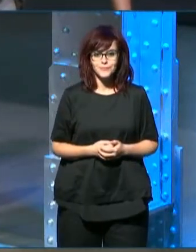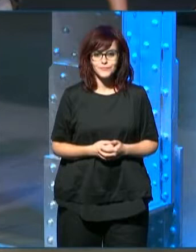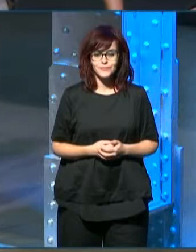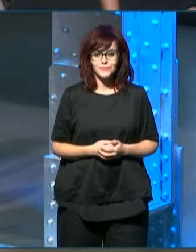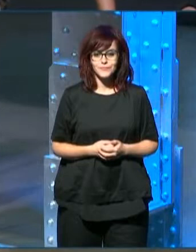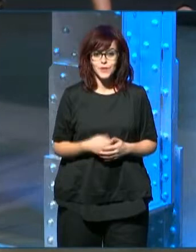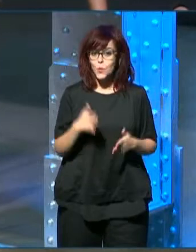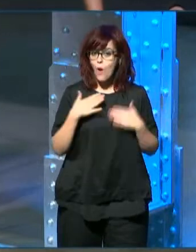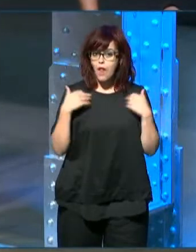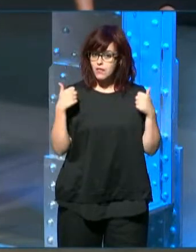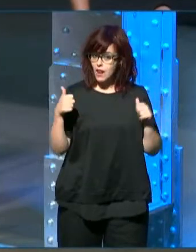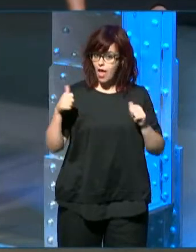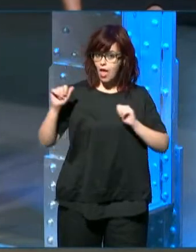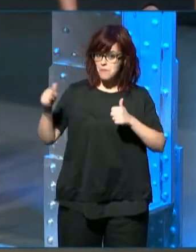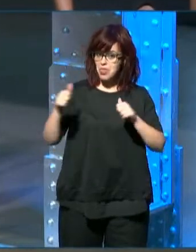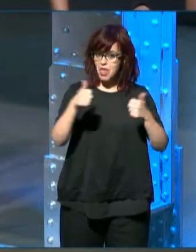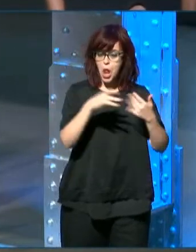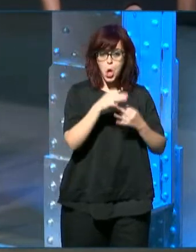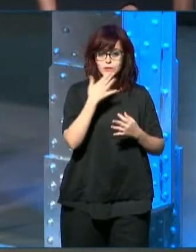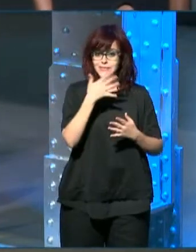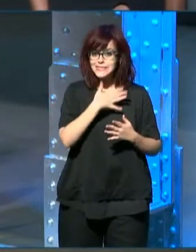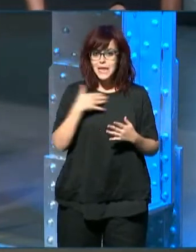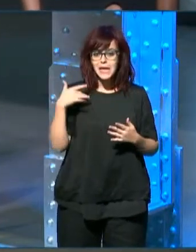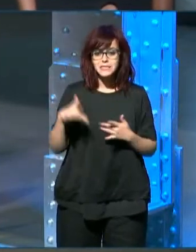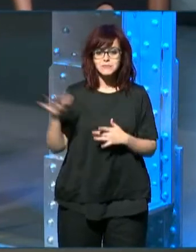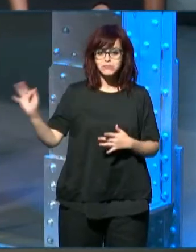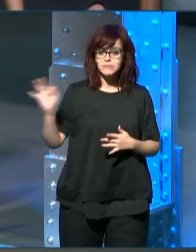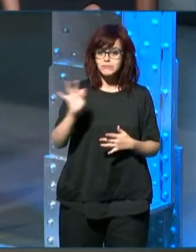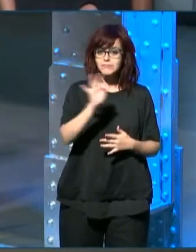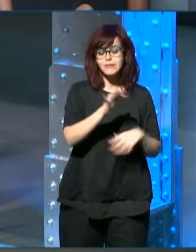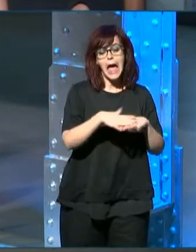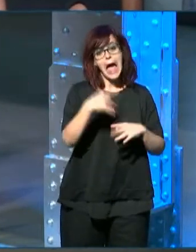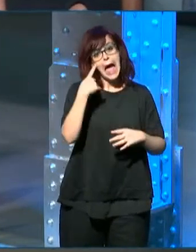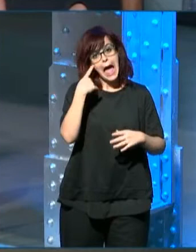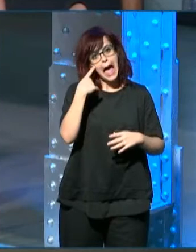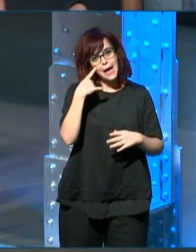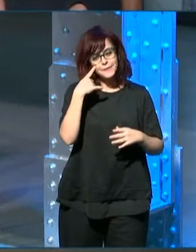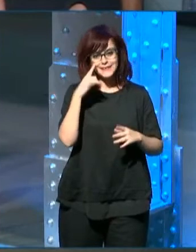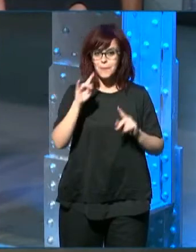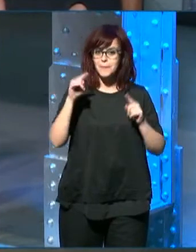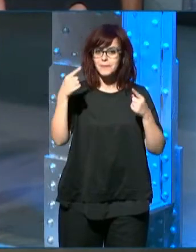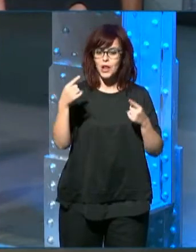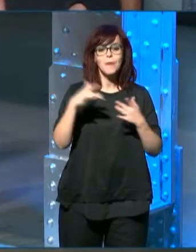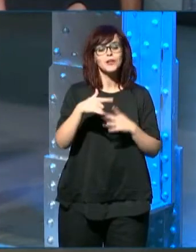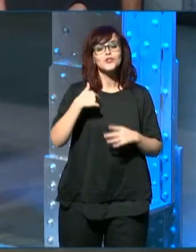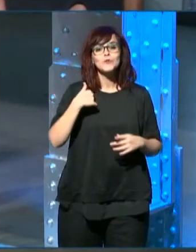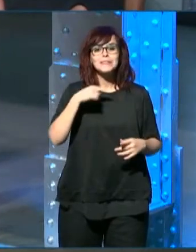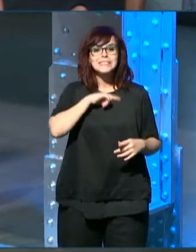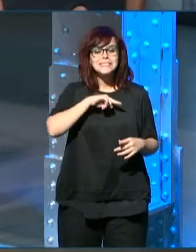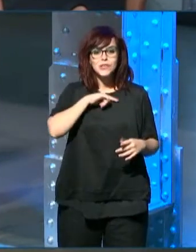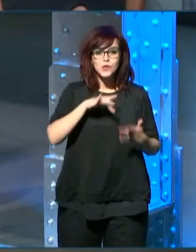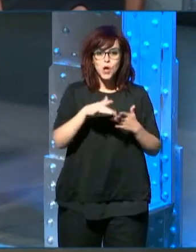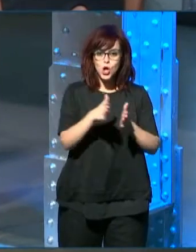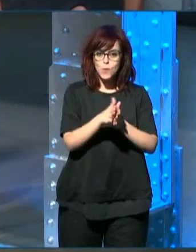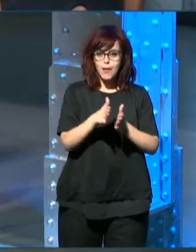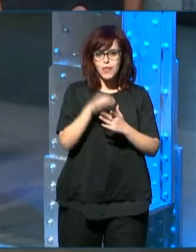Cualquiera puede empezar, o si queréis algo como en la escuela. A ver, ¿quién va a ser el primero o la primera? Bueno, yo tengo la sensación de que todos mis